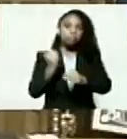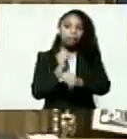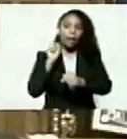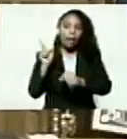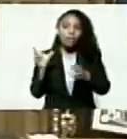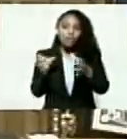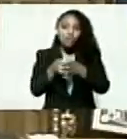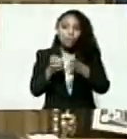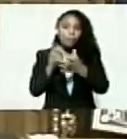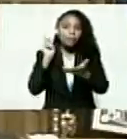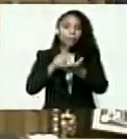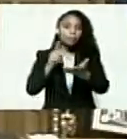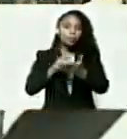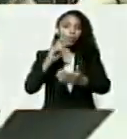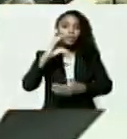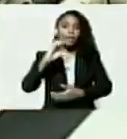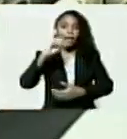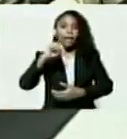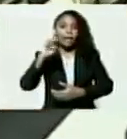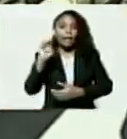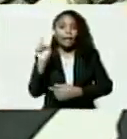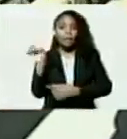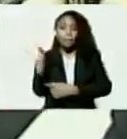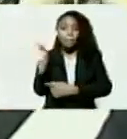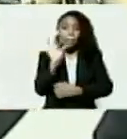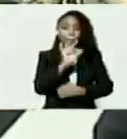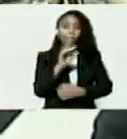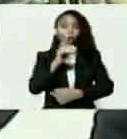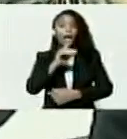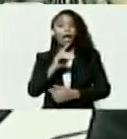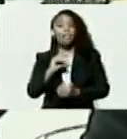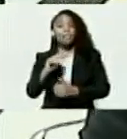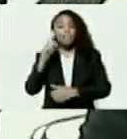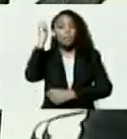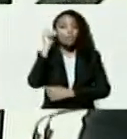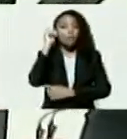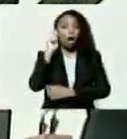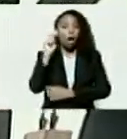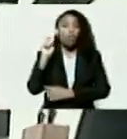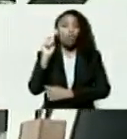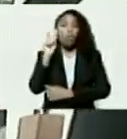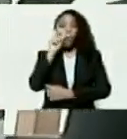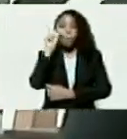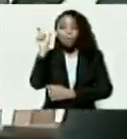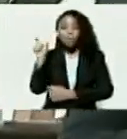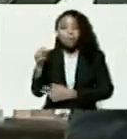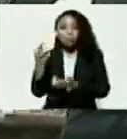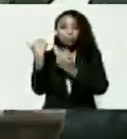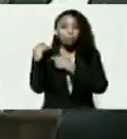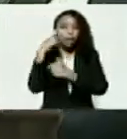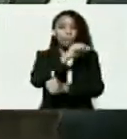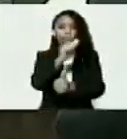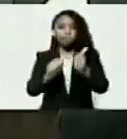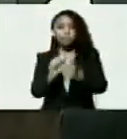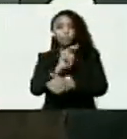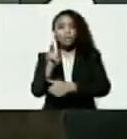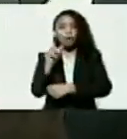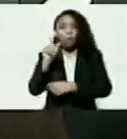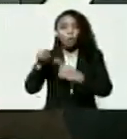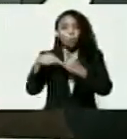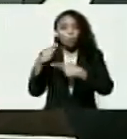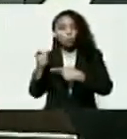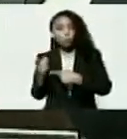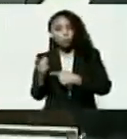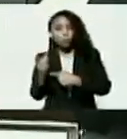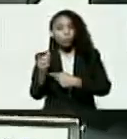de Postulaciones Electorales, que ciudadano estuvo presidido Leonel por el Enrique diputado Giuseppe Parita Alexandrello Hernández, y en la vicepresidencia de este Comité de